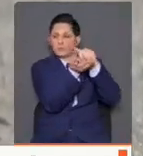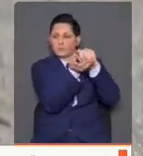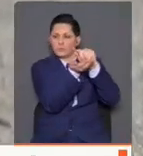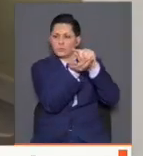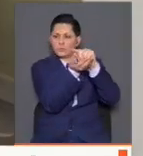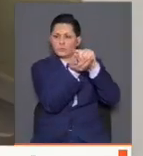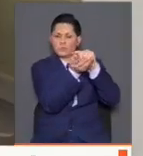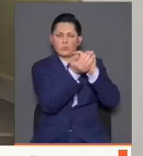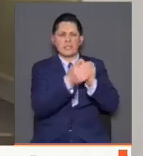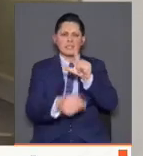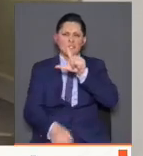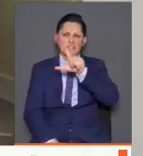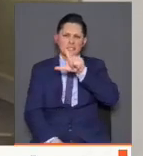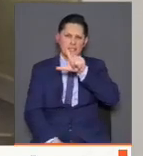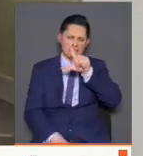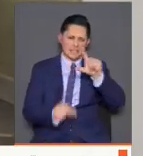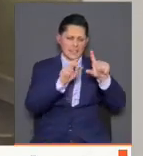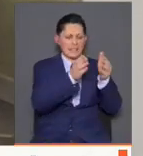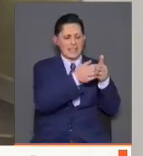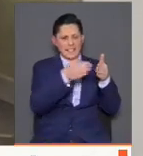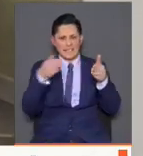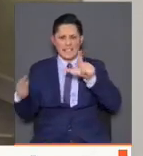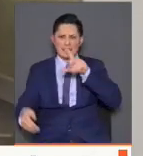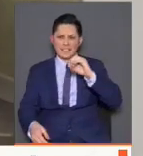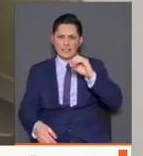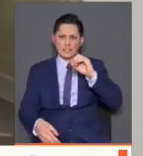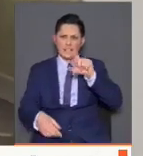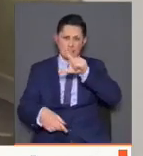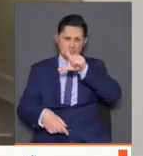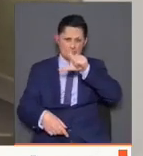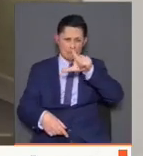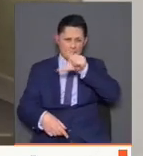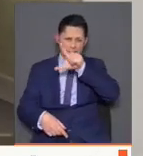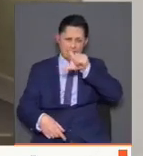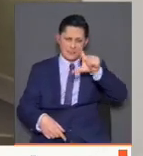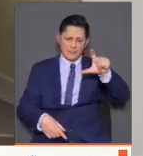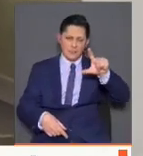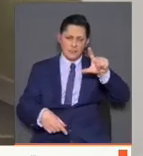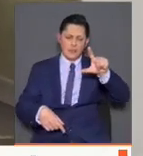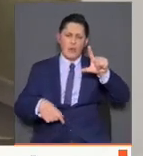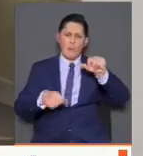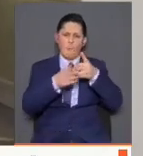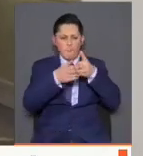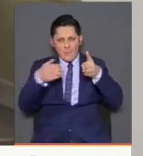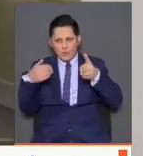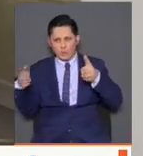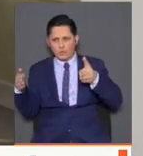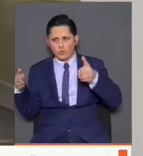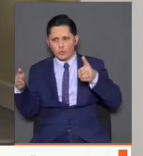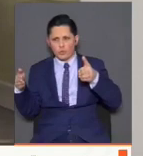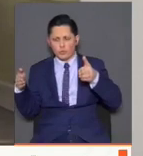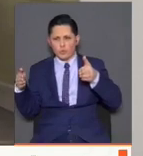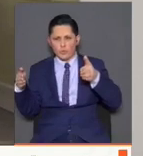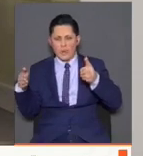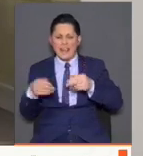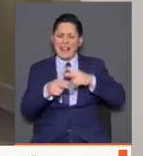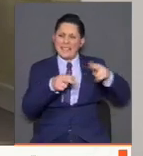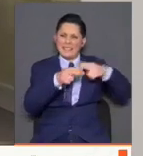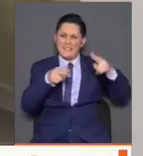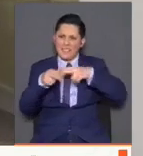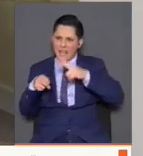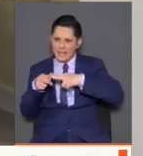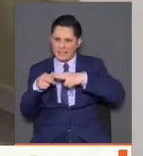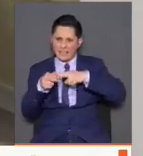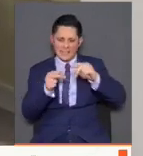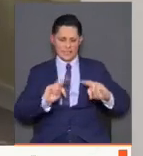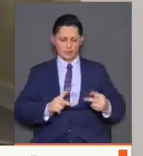900 metros. El problema no es tanto la estructura que se pone cerca del gaviotín, sino que es la actividad que se desarrolla en función de esa